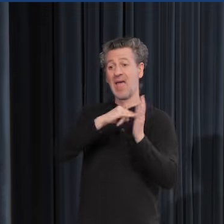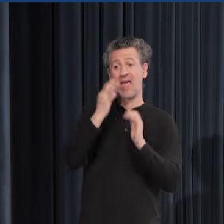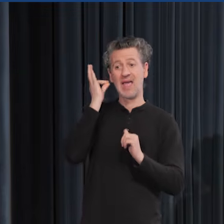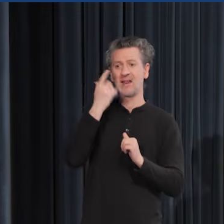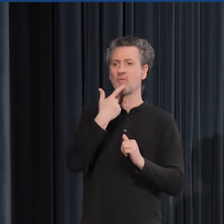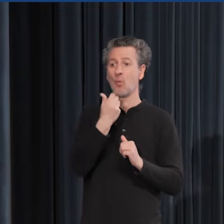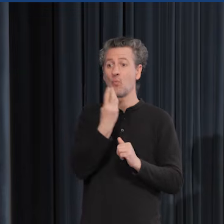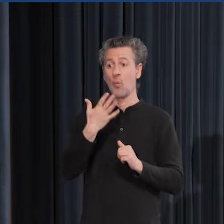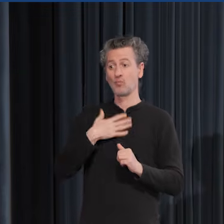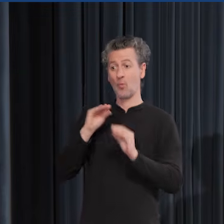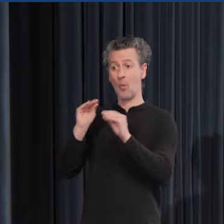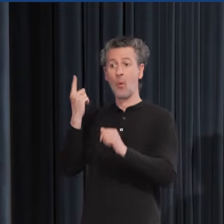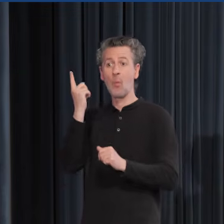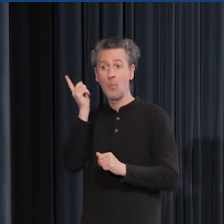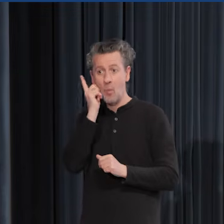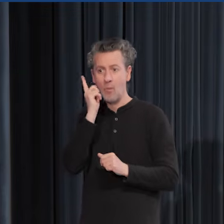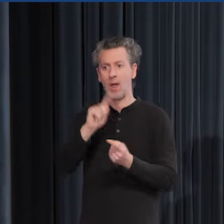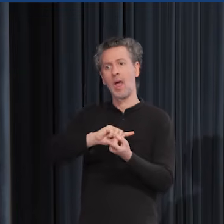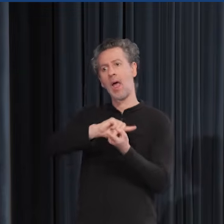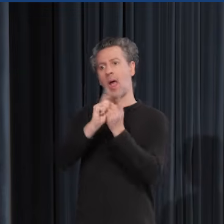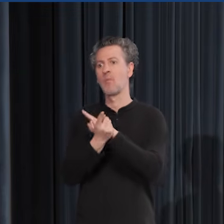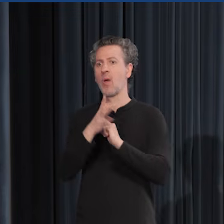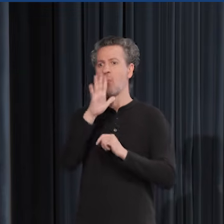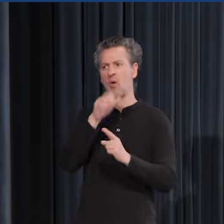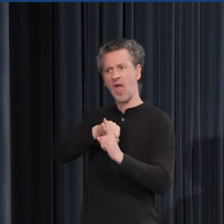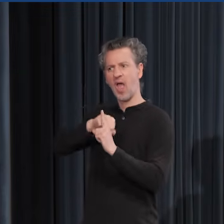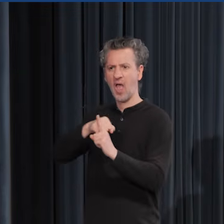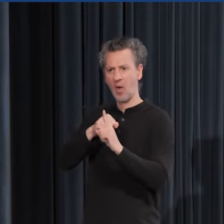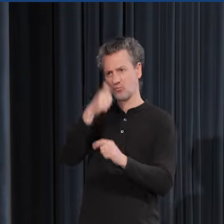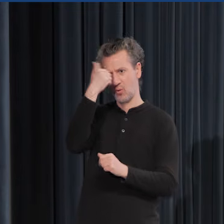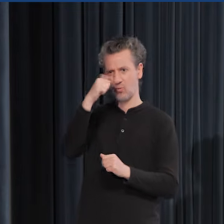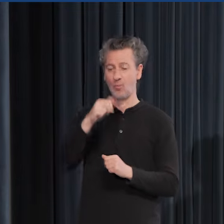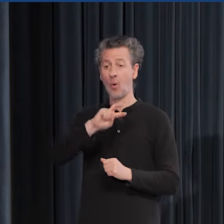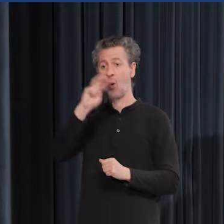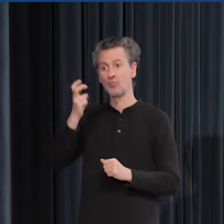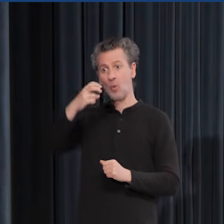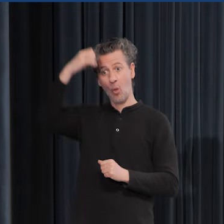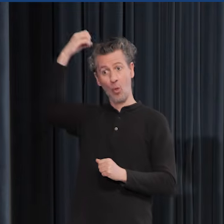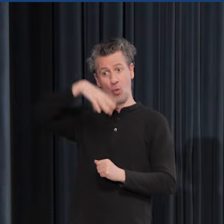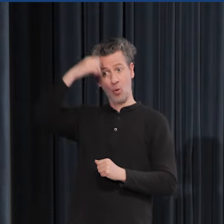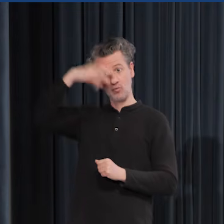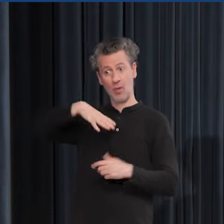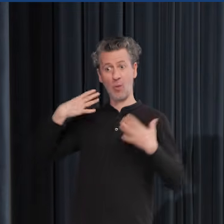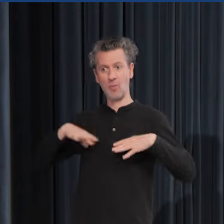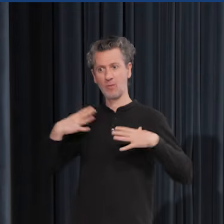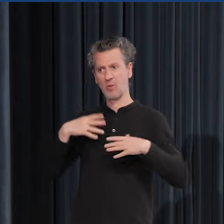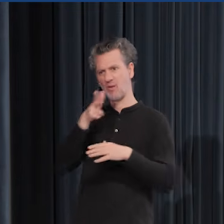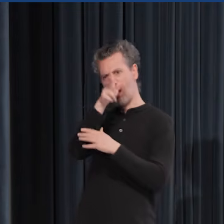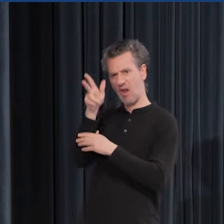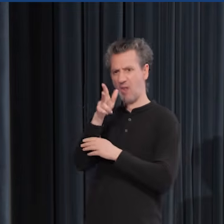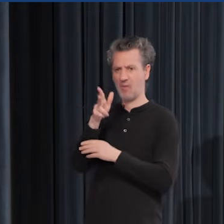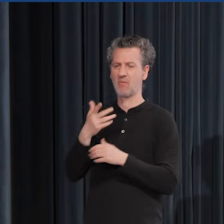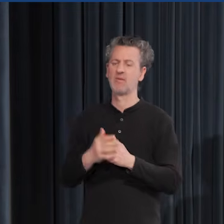número de teléfono porque le acosaban los hombres de las obras. A otra le grabaron cuando se duchaba en los vestuarios. Otra